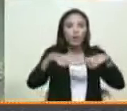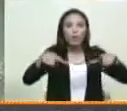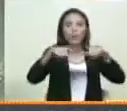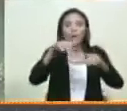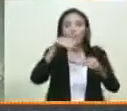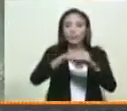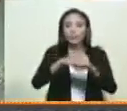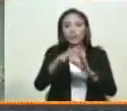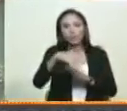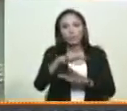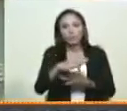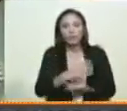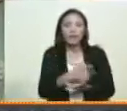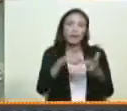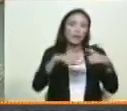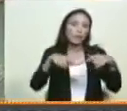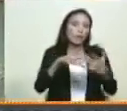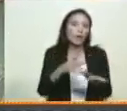mayo.